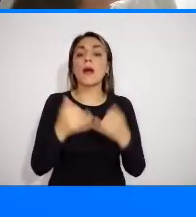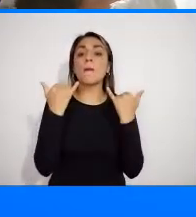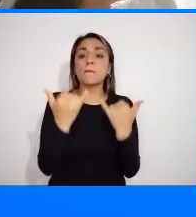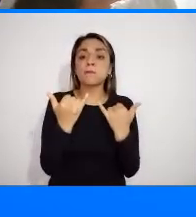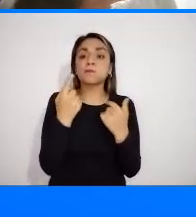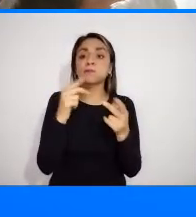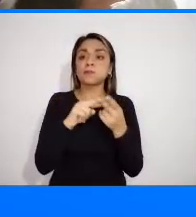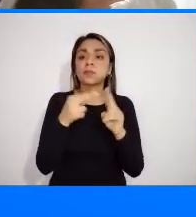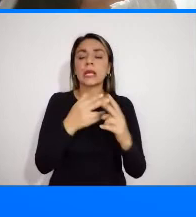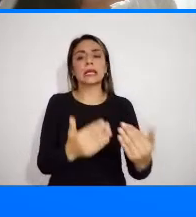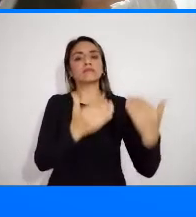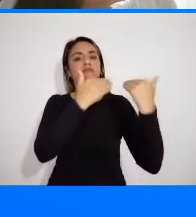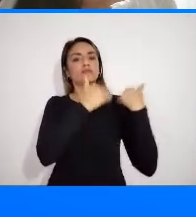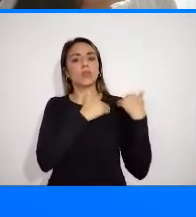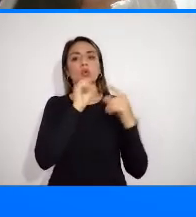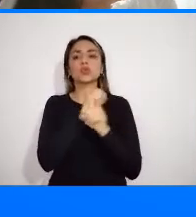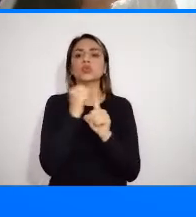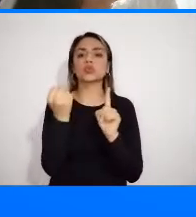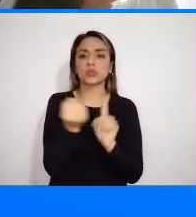tenga responsabilidad social